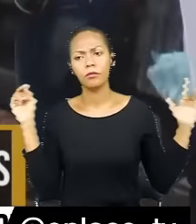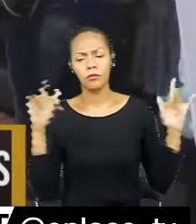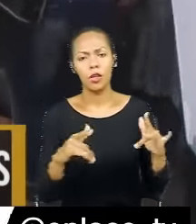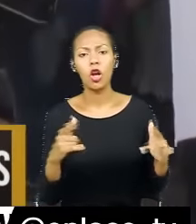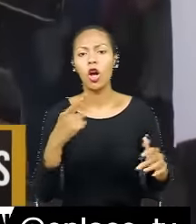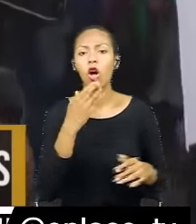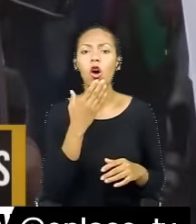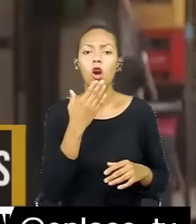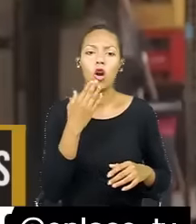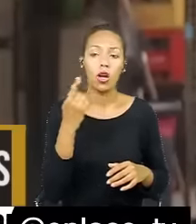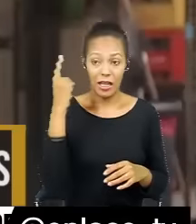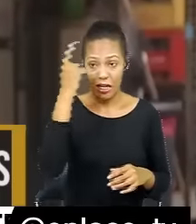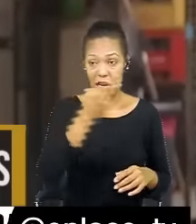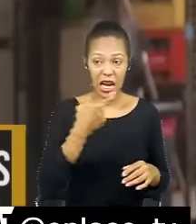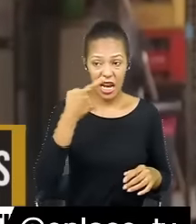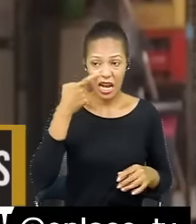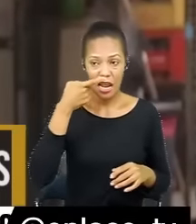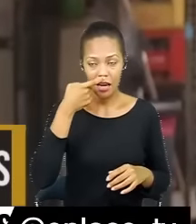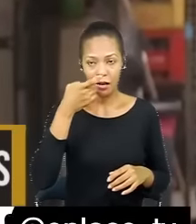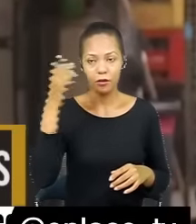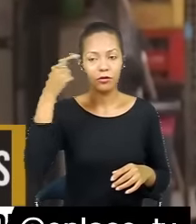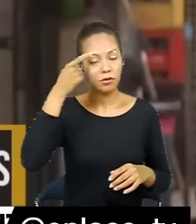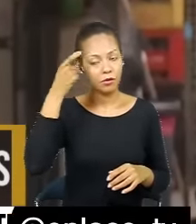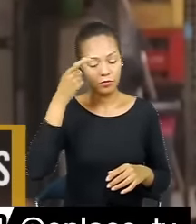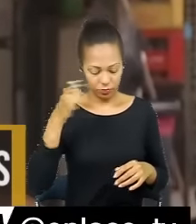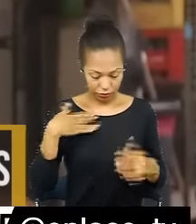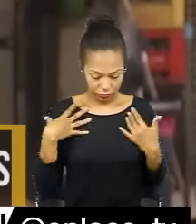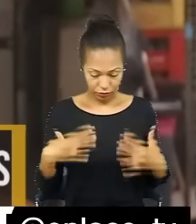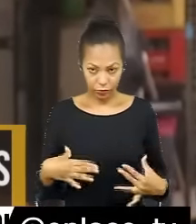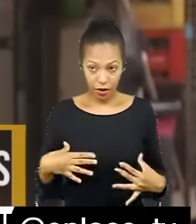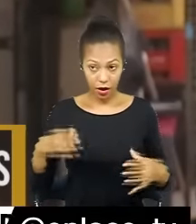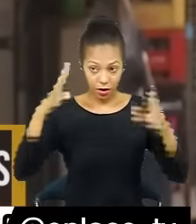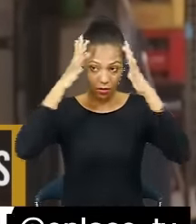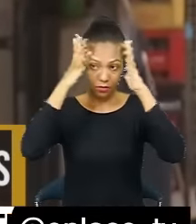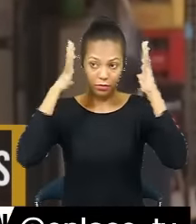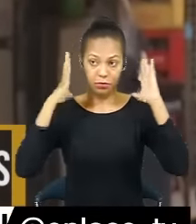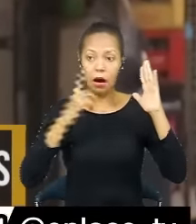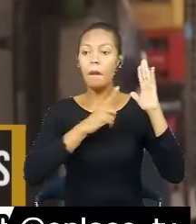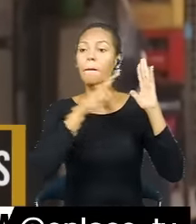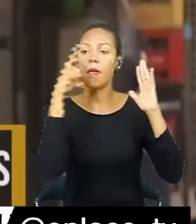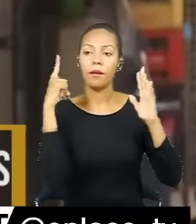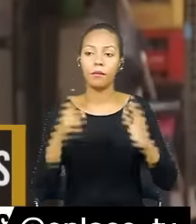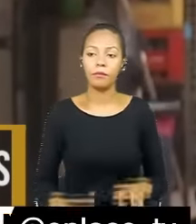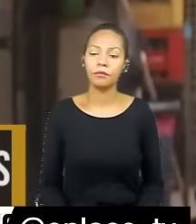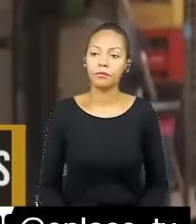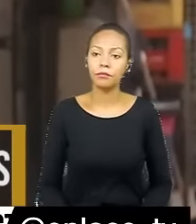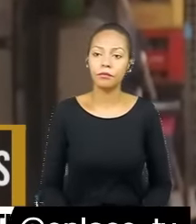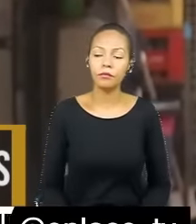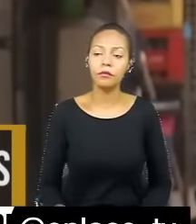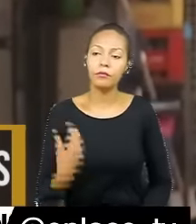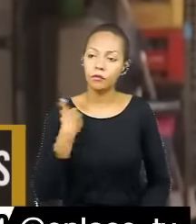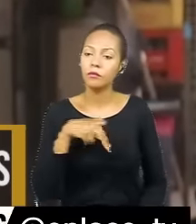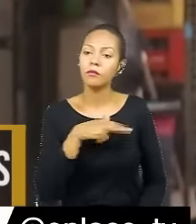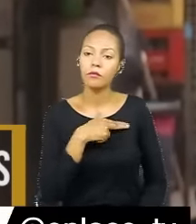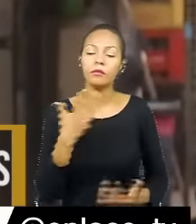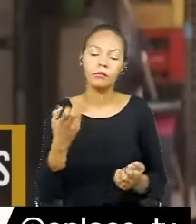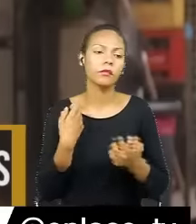una peluca blanca. Pues el punto de encuentro vamos a encontrar al frente del instituto, que es en Barrio Galán, y pensamos salir a la